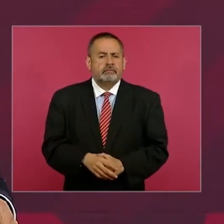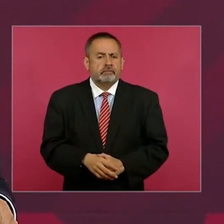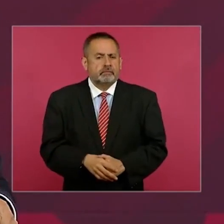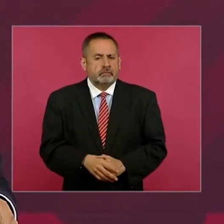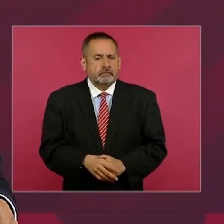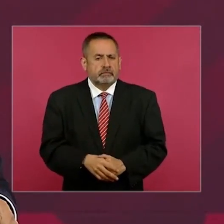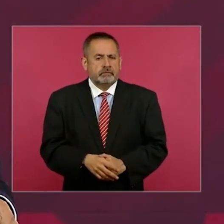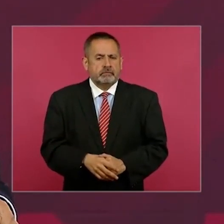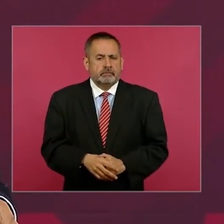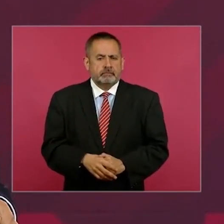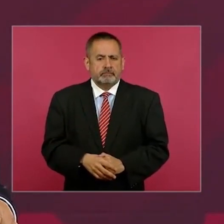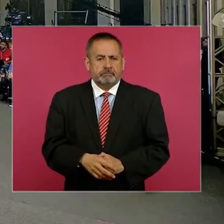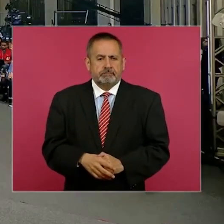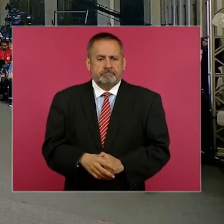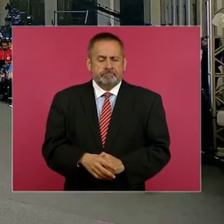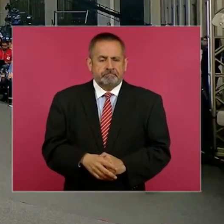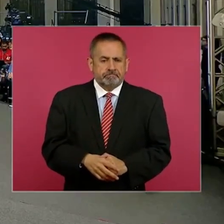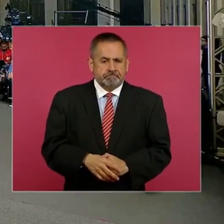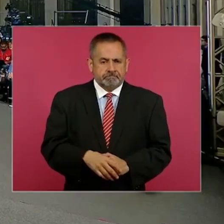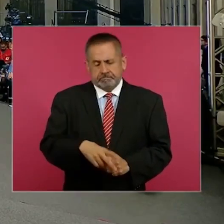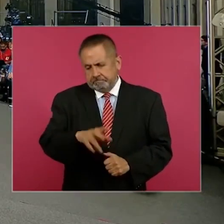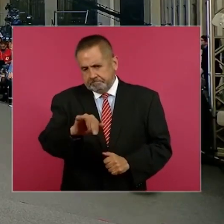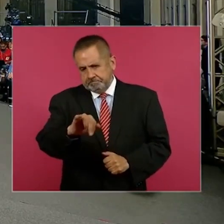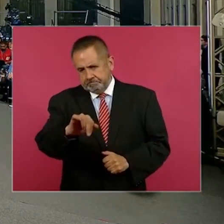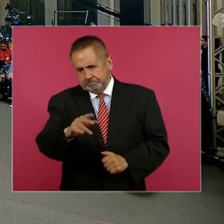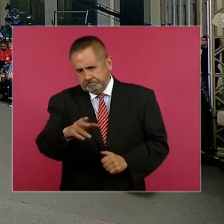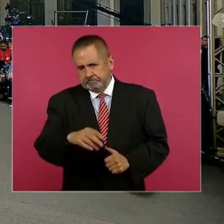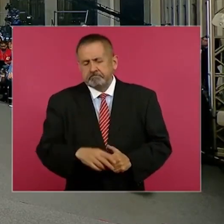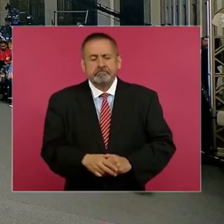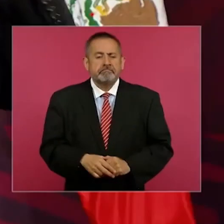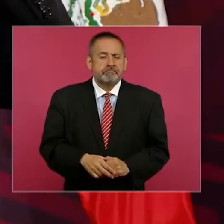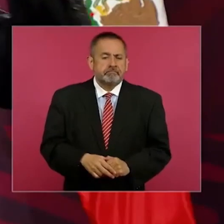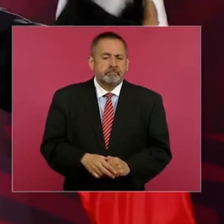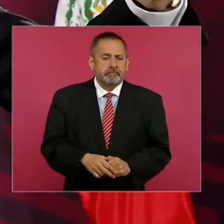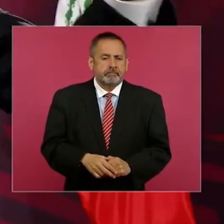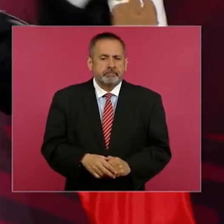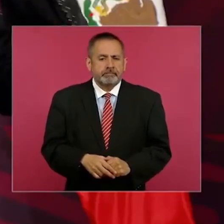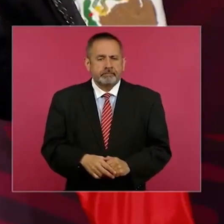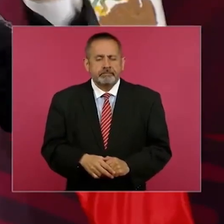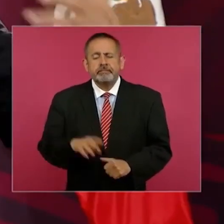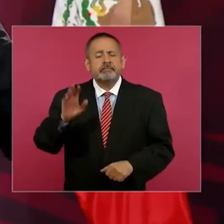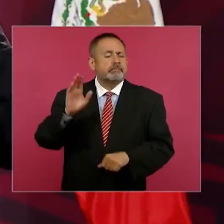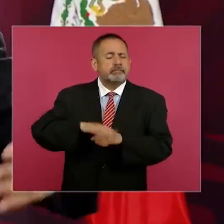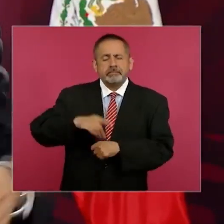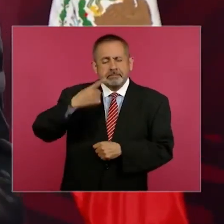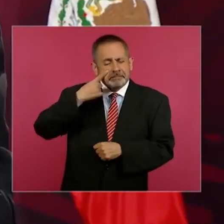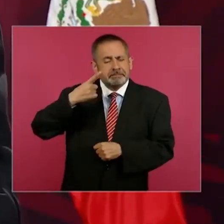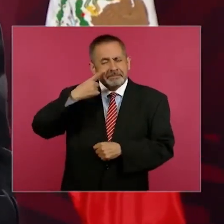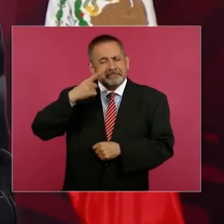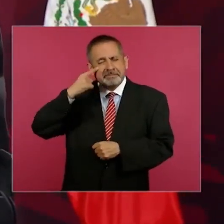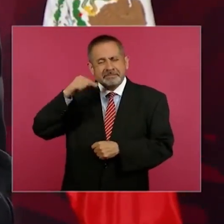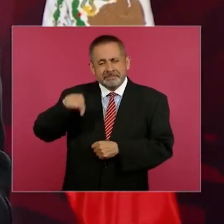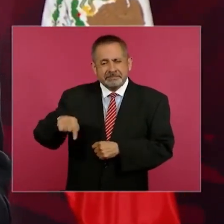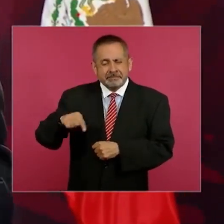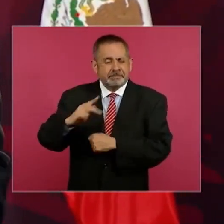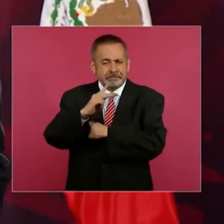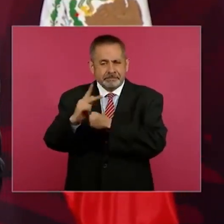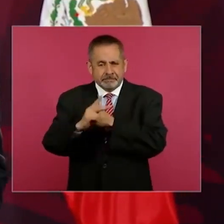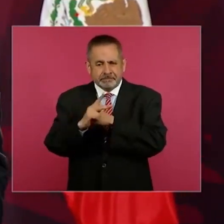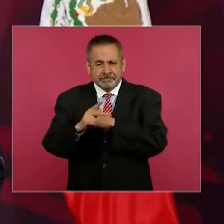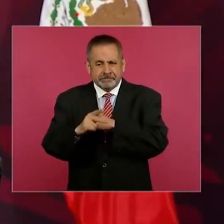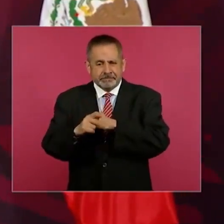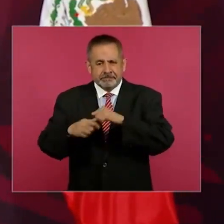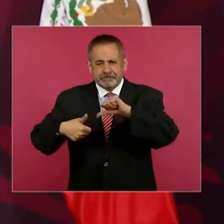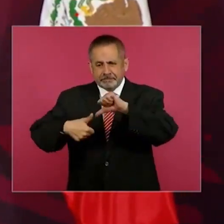todos sí de los países principal eh que